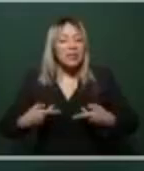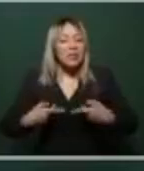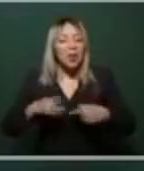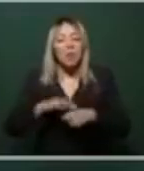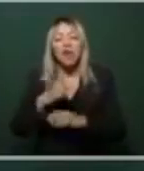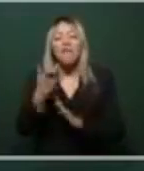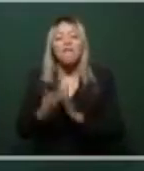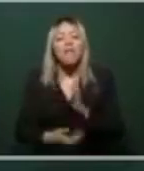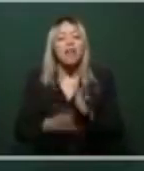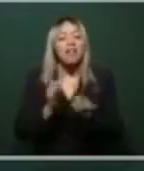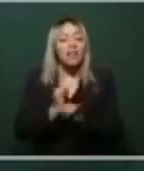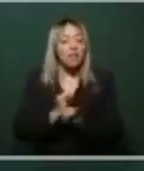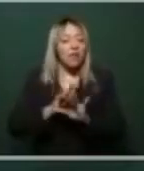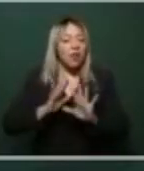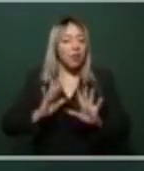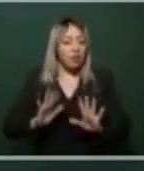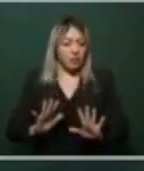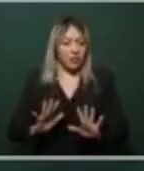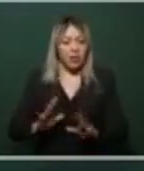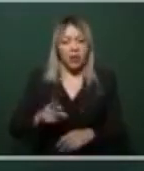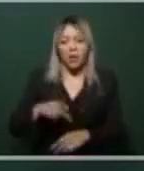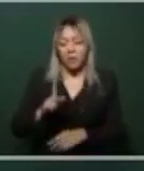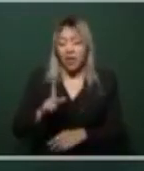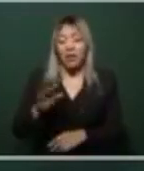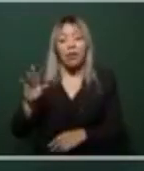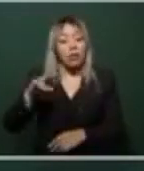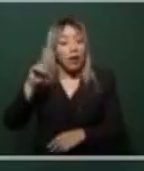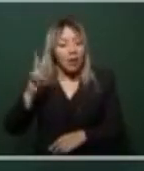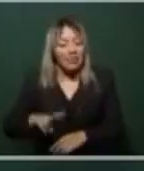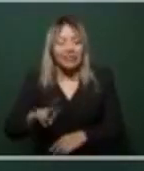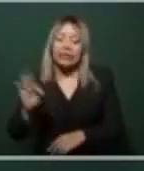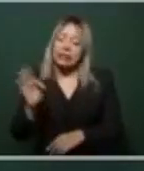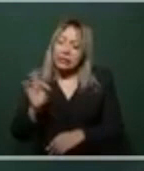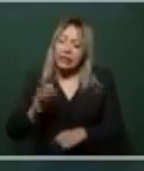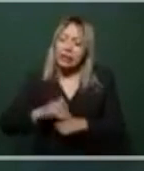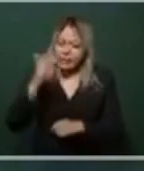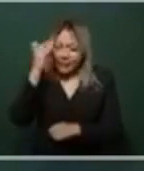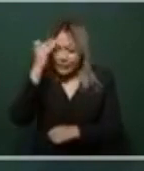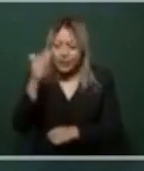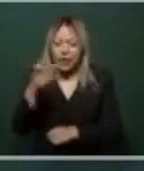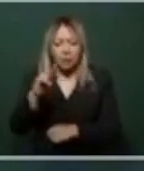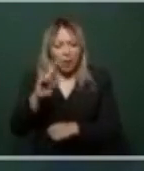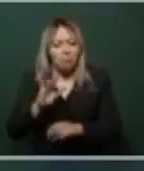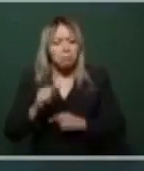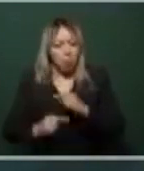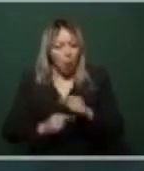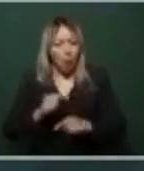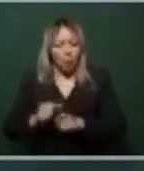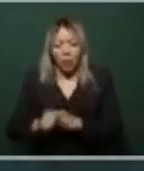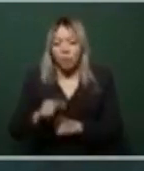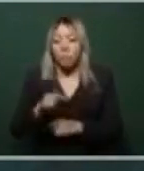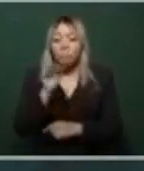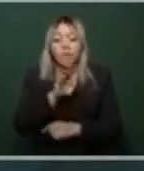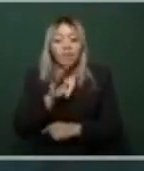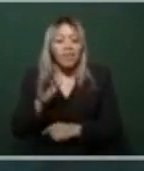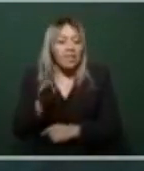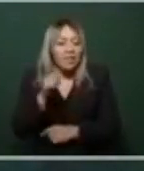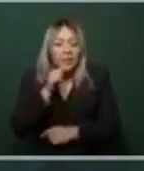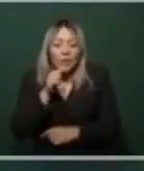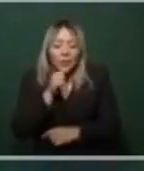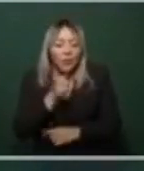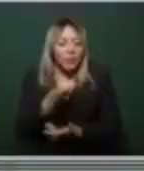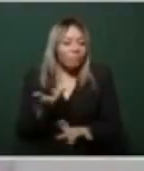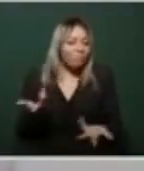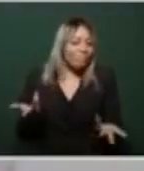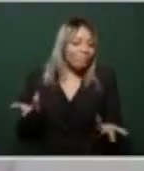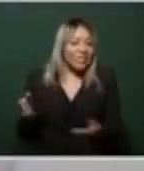datos. Entonces, nos va a llevar algún tiempo más, pero lo vamos a resolver. ¿Cuándo? Yo pienso que se va